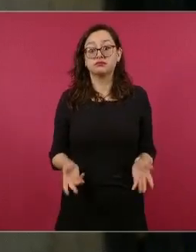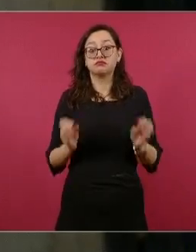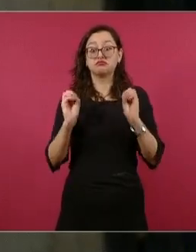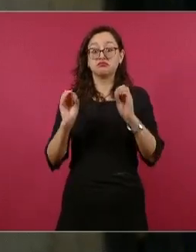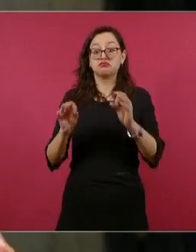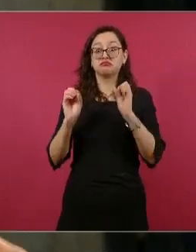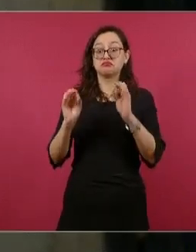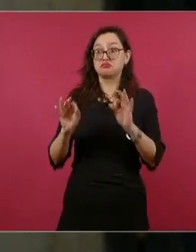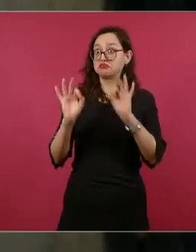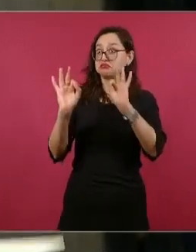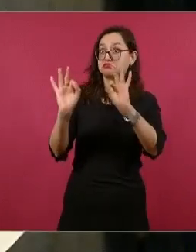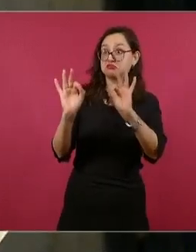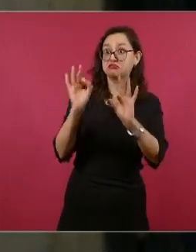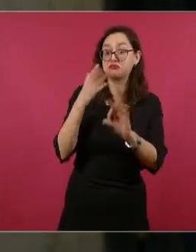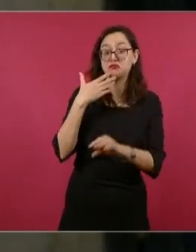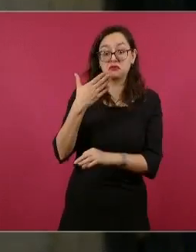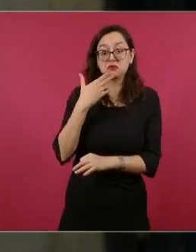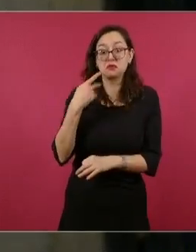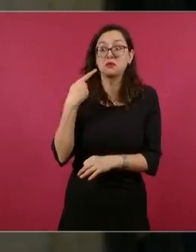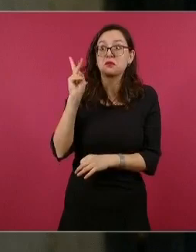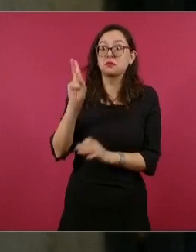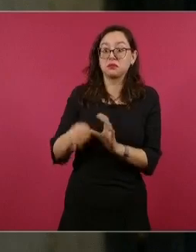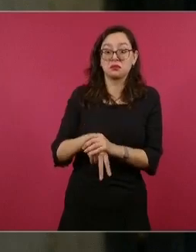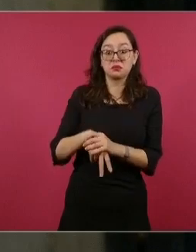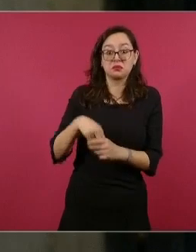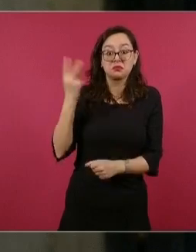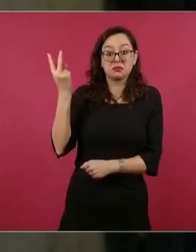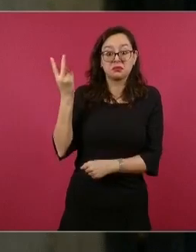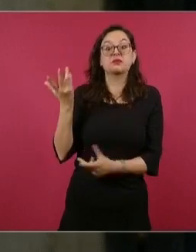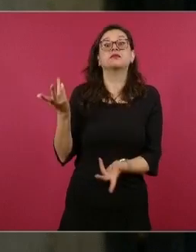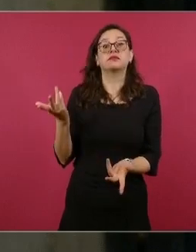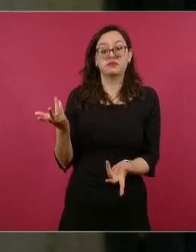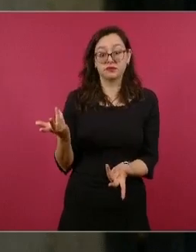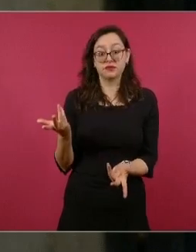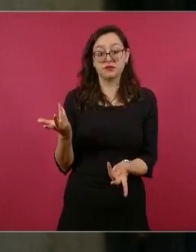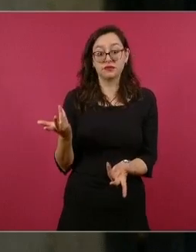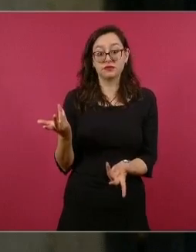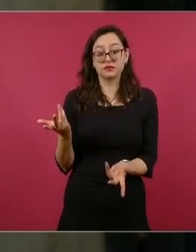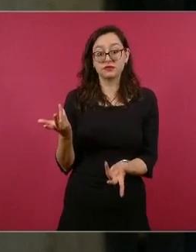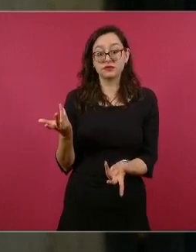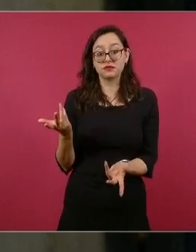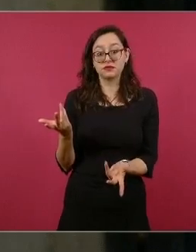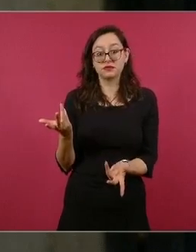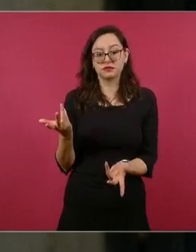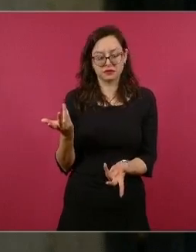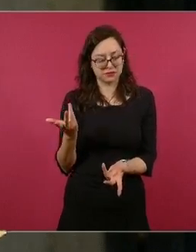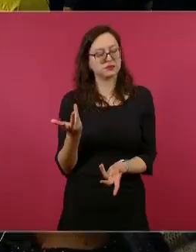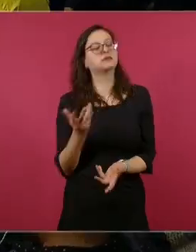muy bien para Puerto Vallarta, y aquí le dejo las